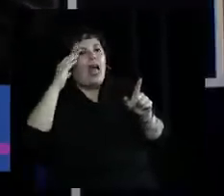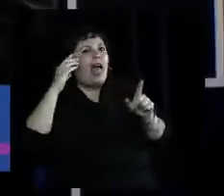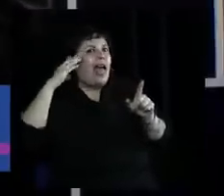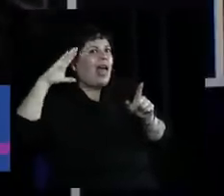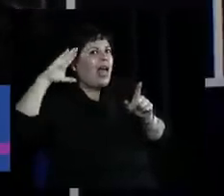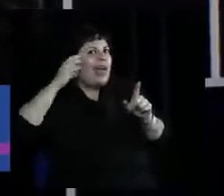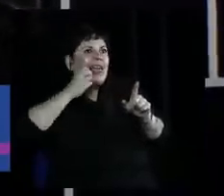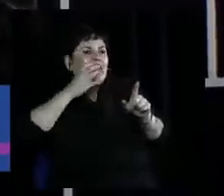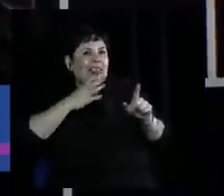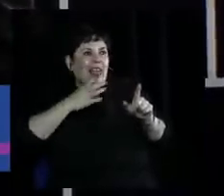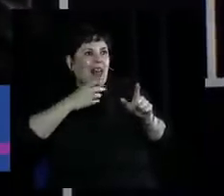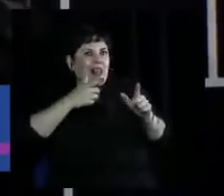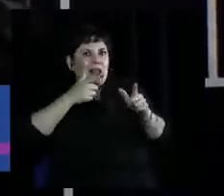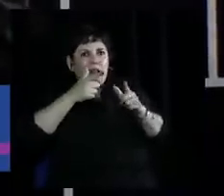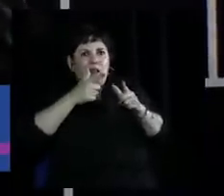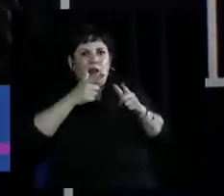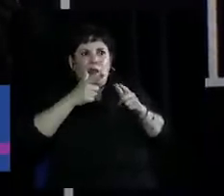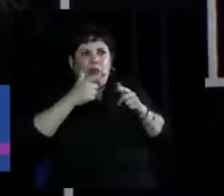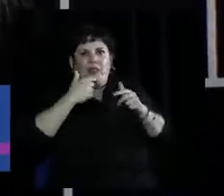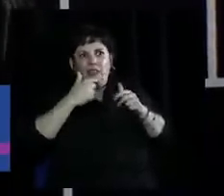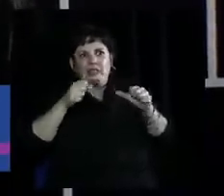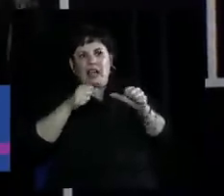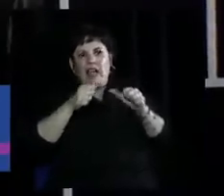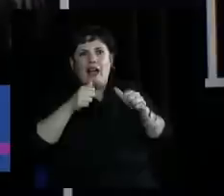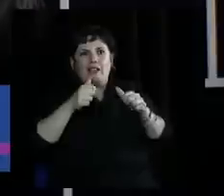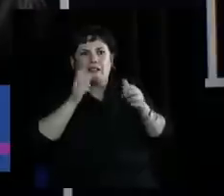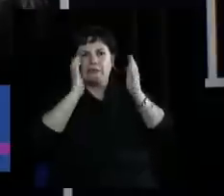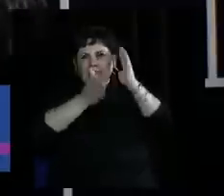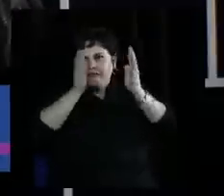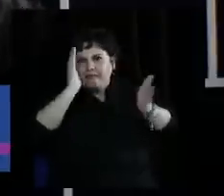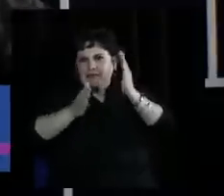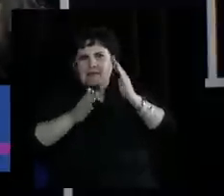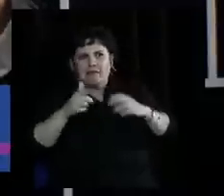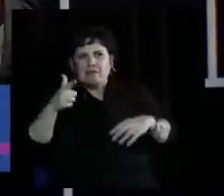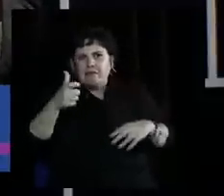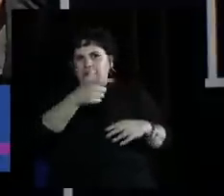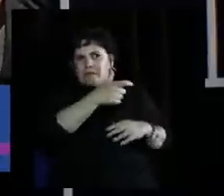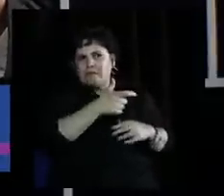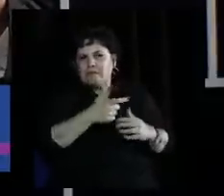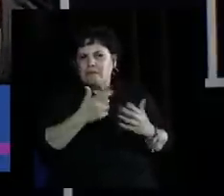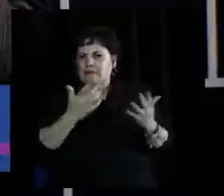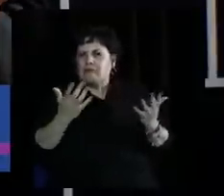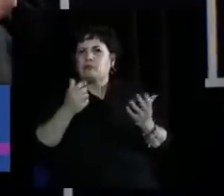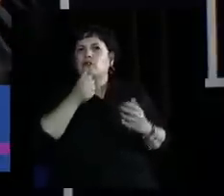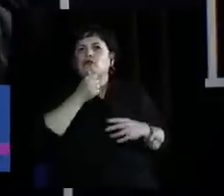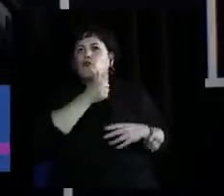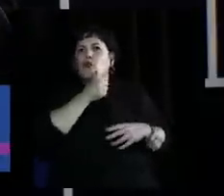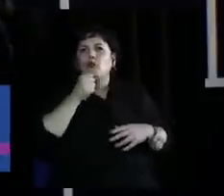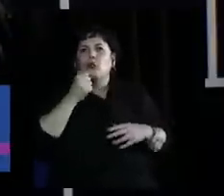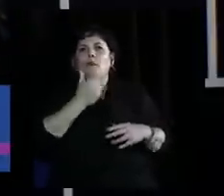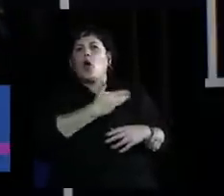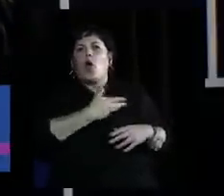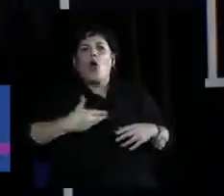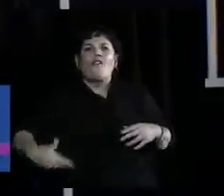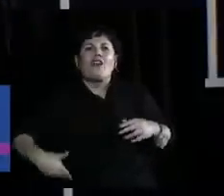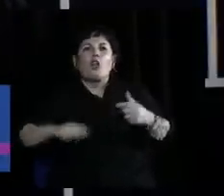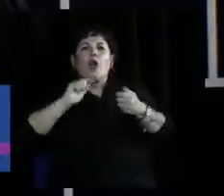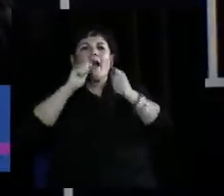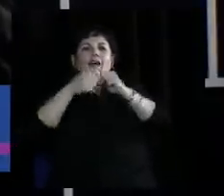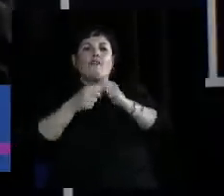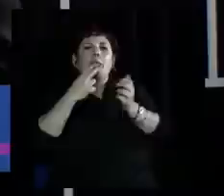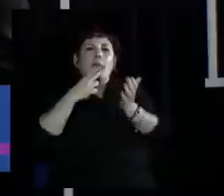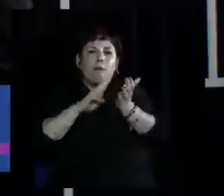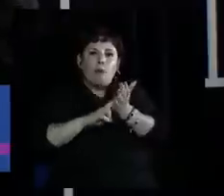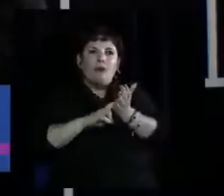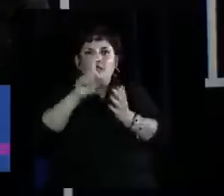masacre. Masacre de libro, pero que lejos de solucionarse a partir de que el gobierno colombiano retiró la reforma tributaria que